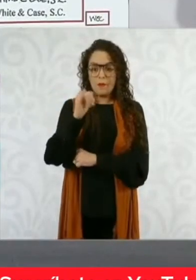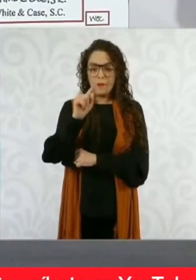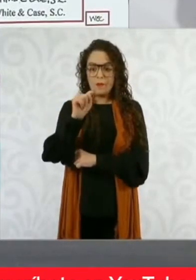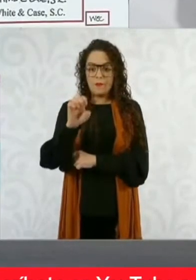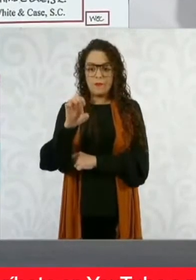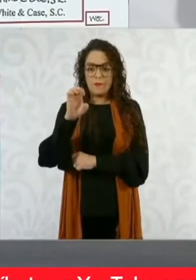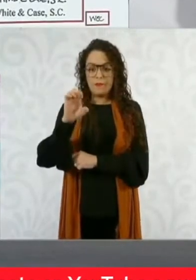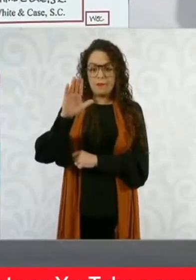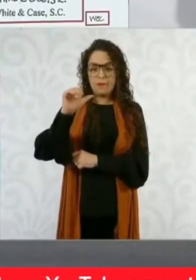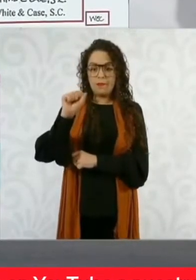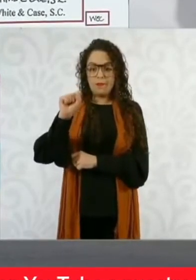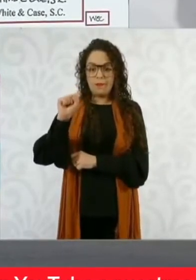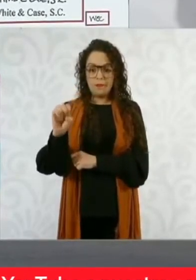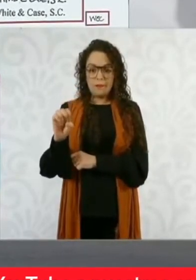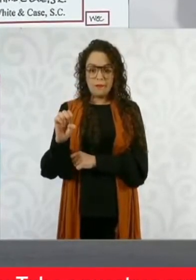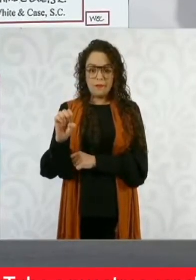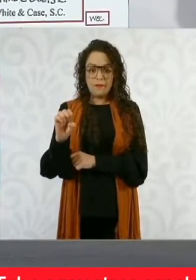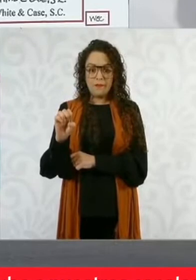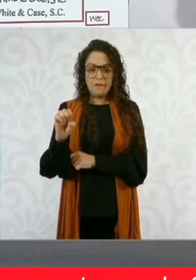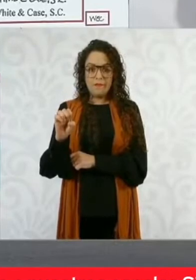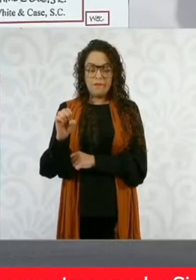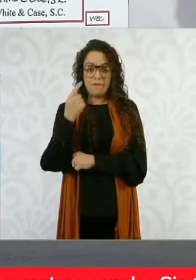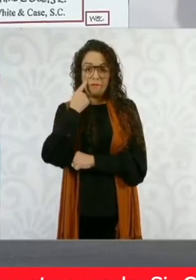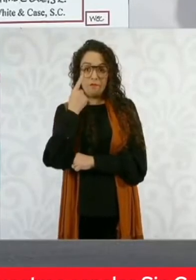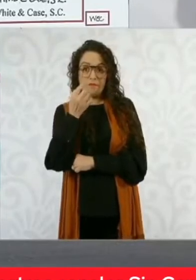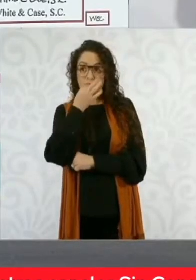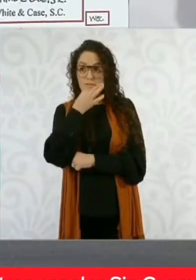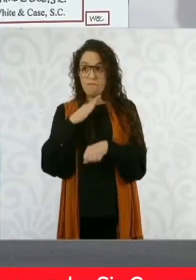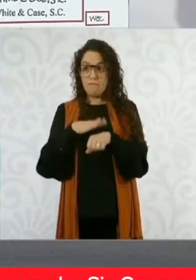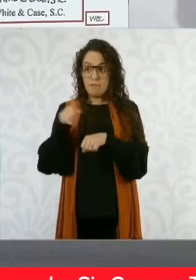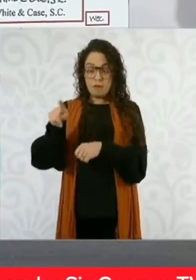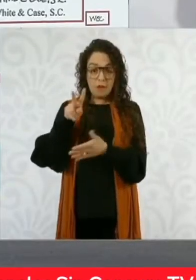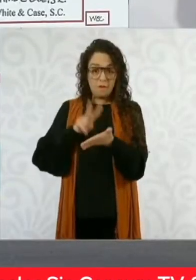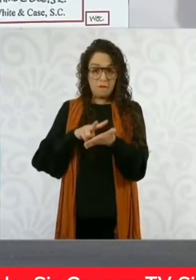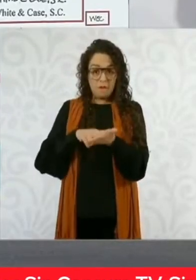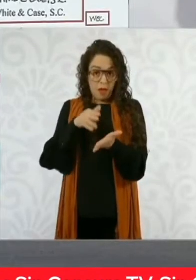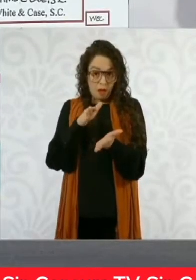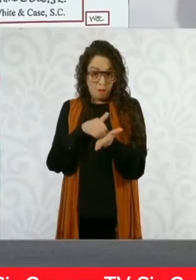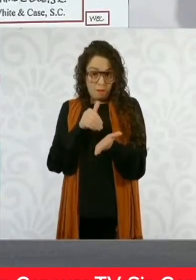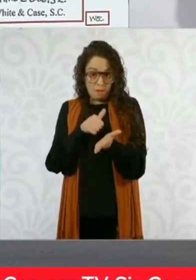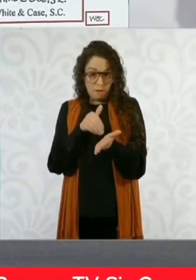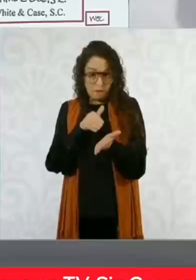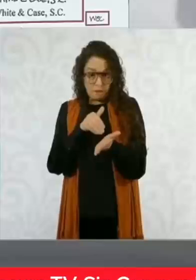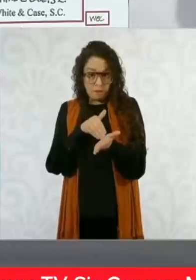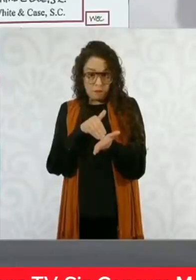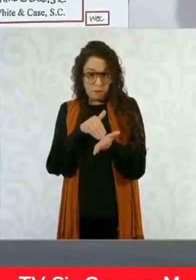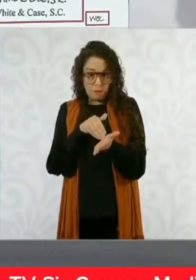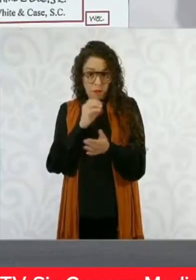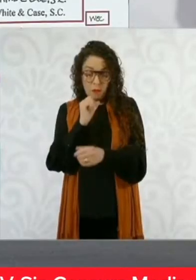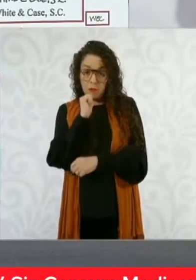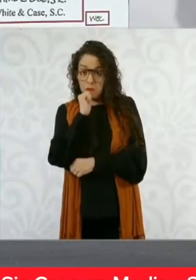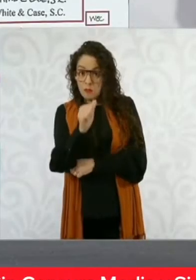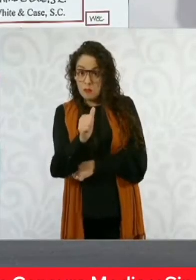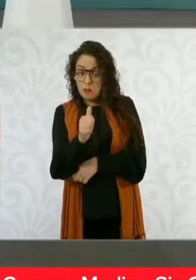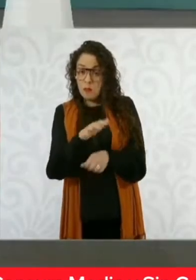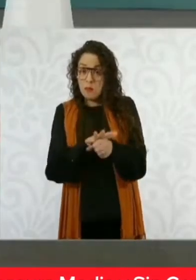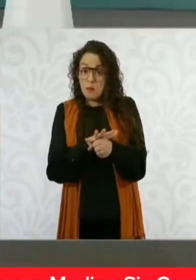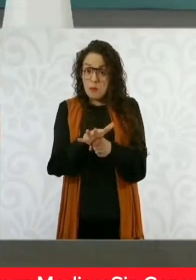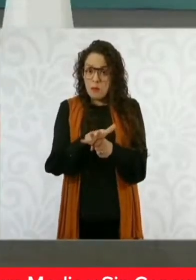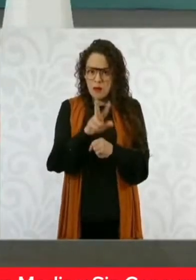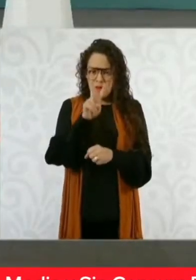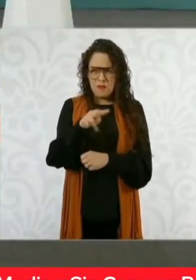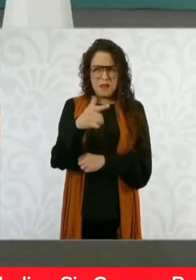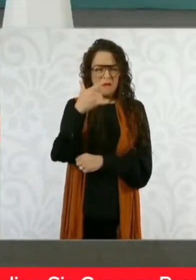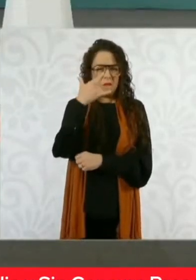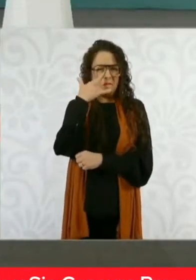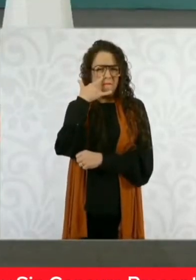documento. ¿O no? O no, porque nos parece bastante raro. Yo en mi vida he visto